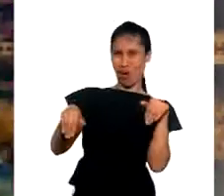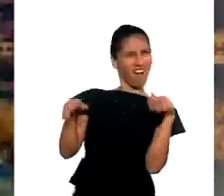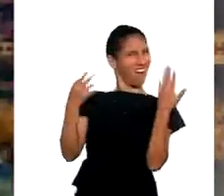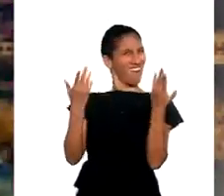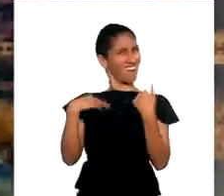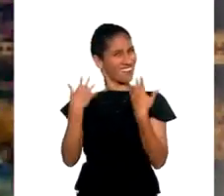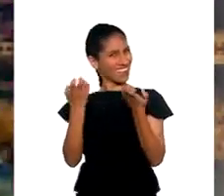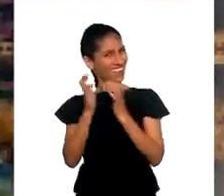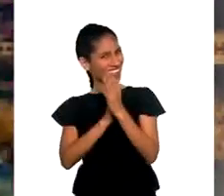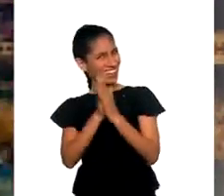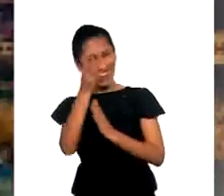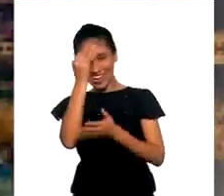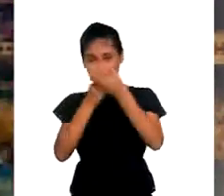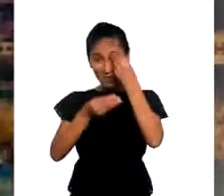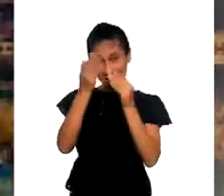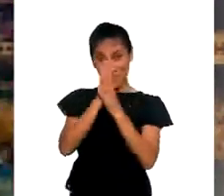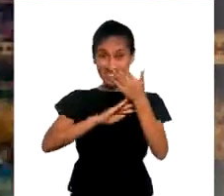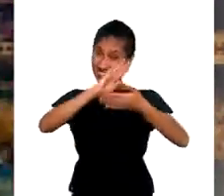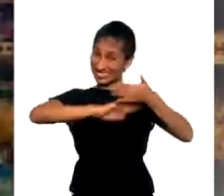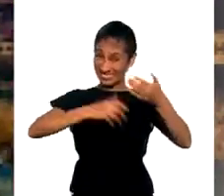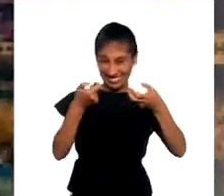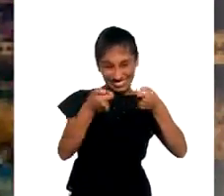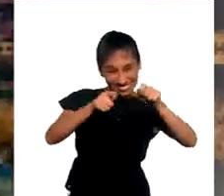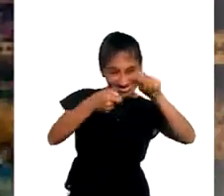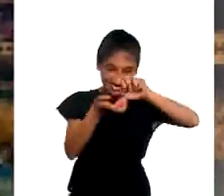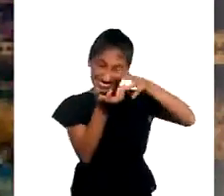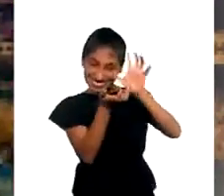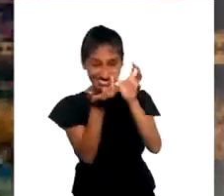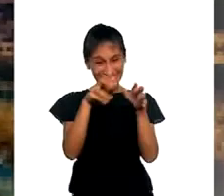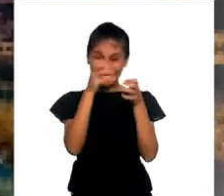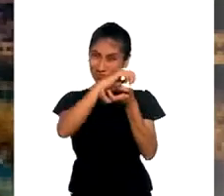yo quiero aprender a ser un